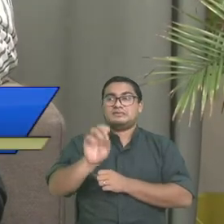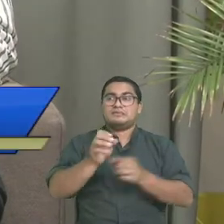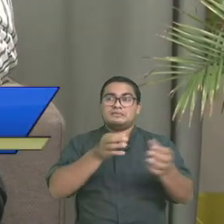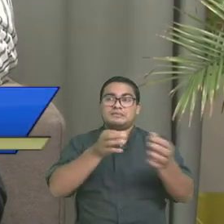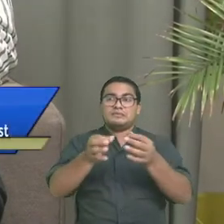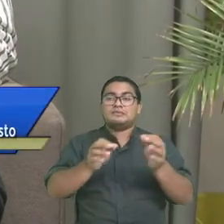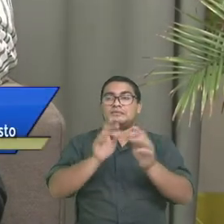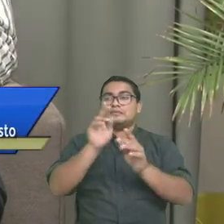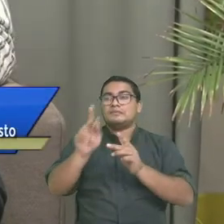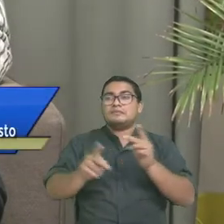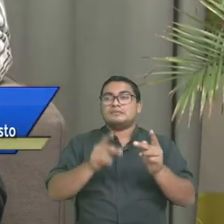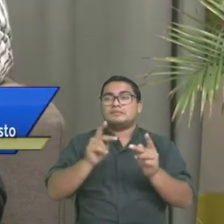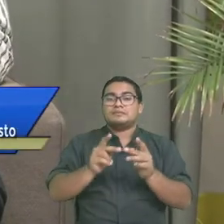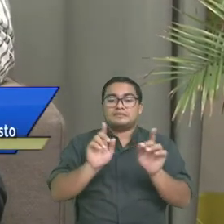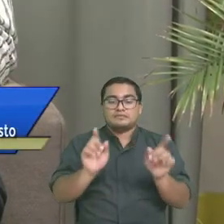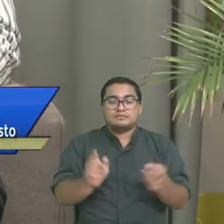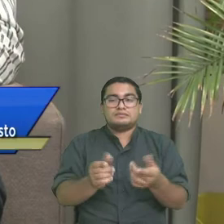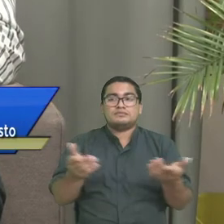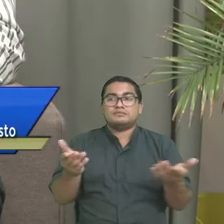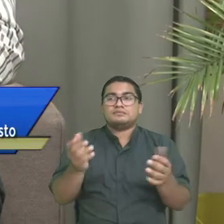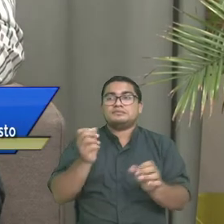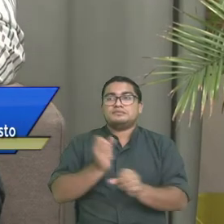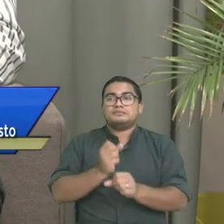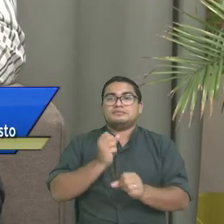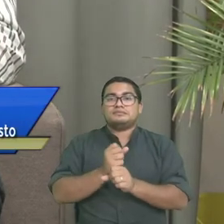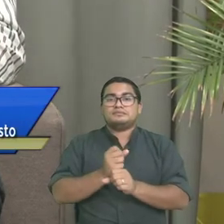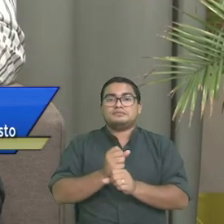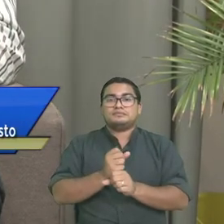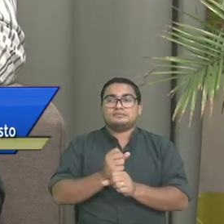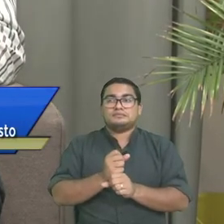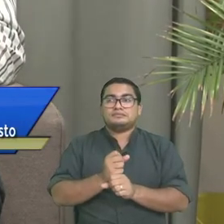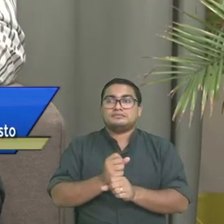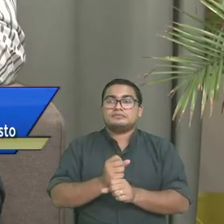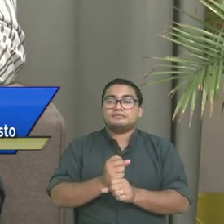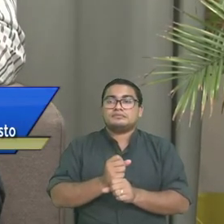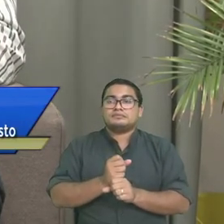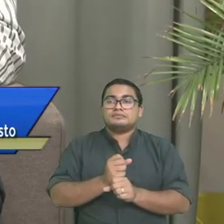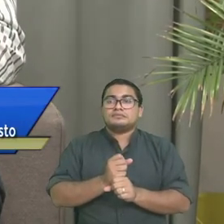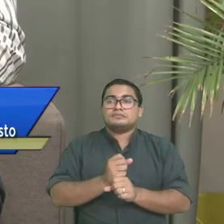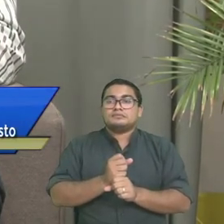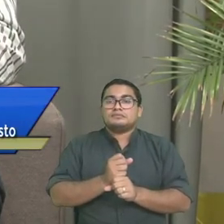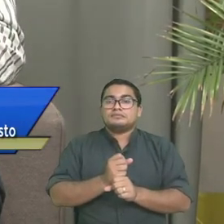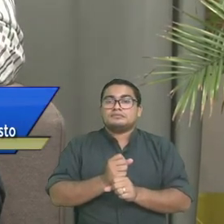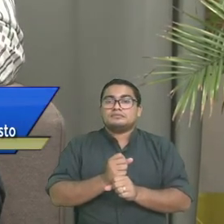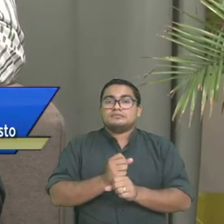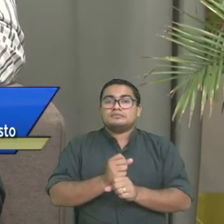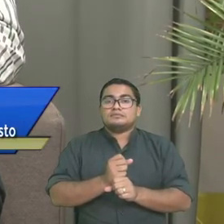de esta tarea que nos dieron en comparecer hoy. O sea,